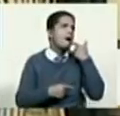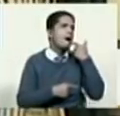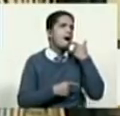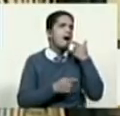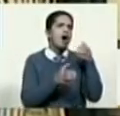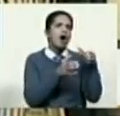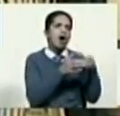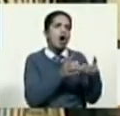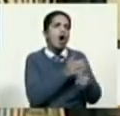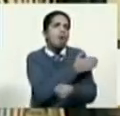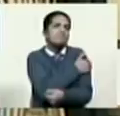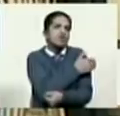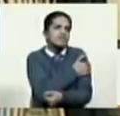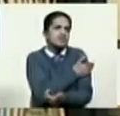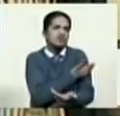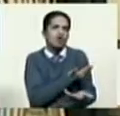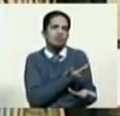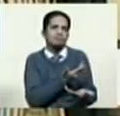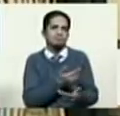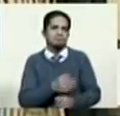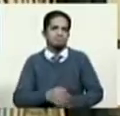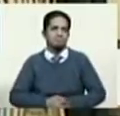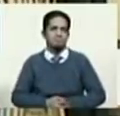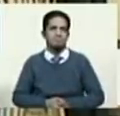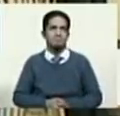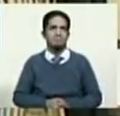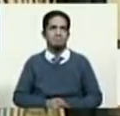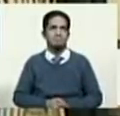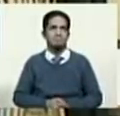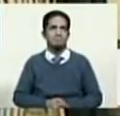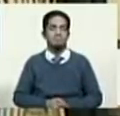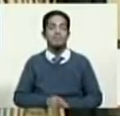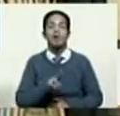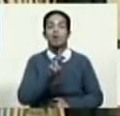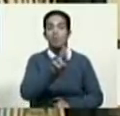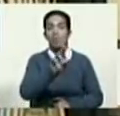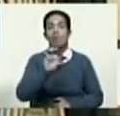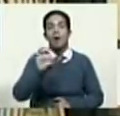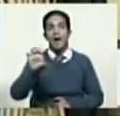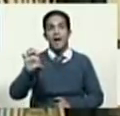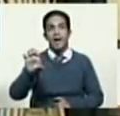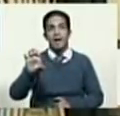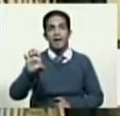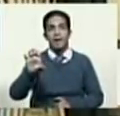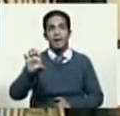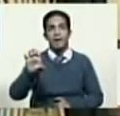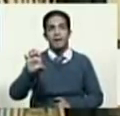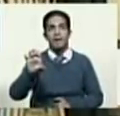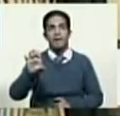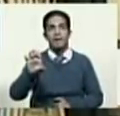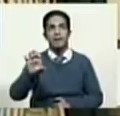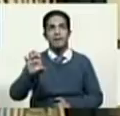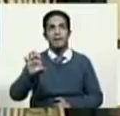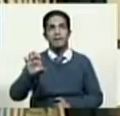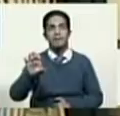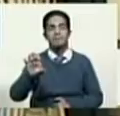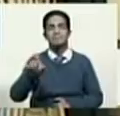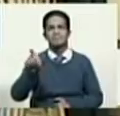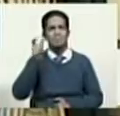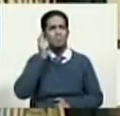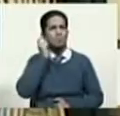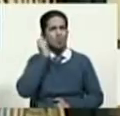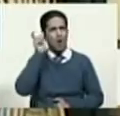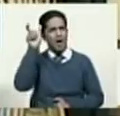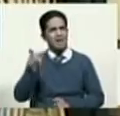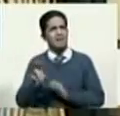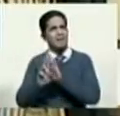posiciones extremistas de la derecha. Y la Unión Europea está condenada, Federica Mogherini,